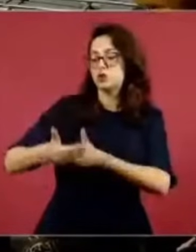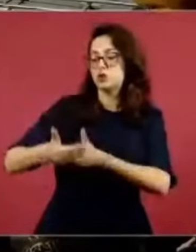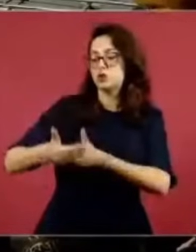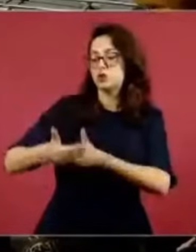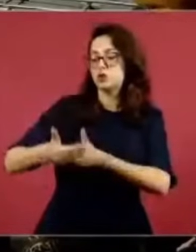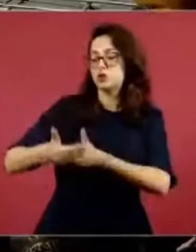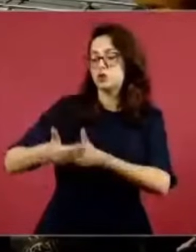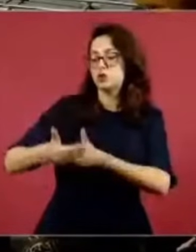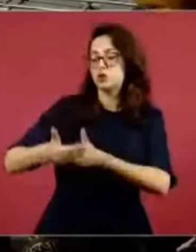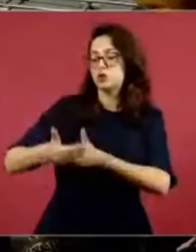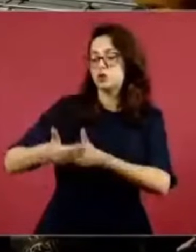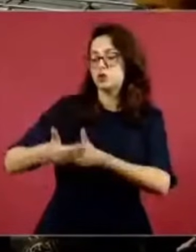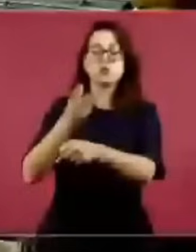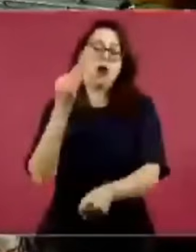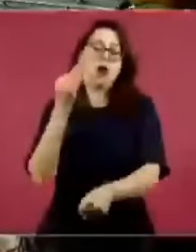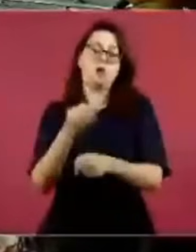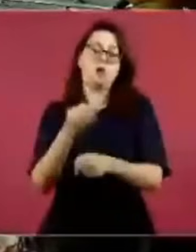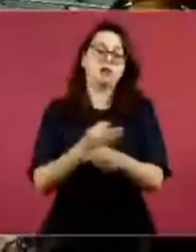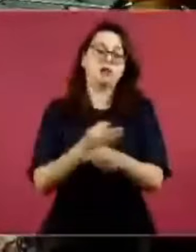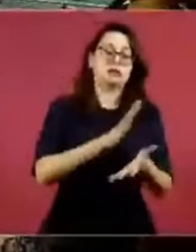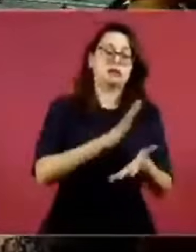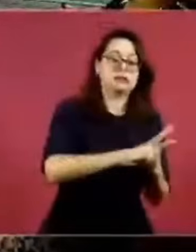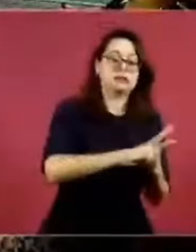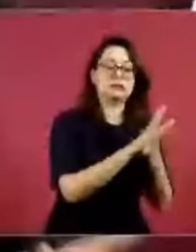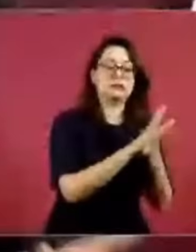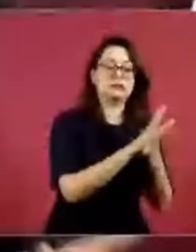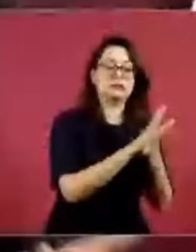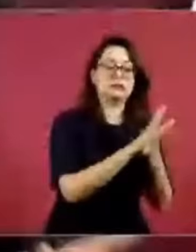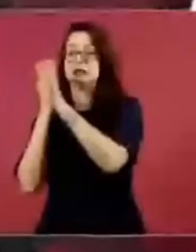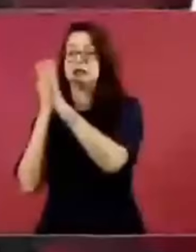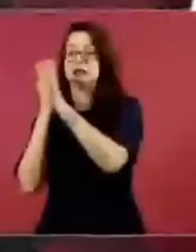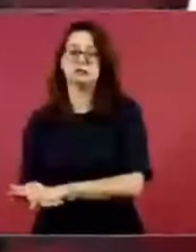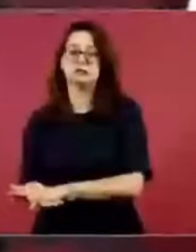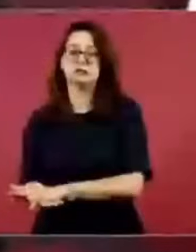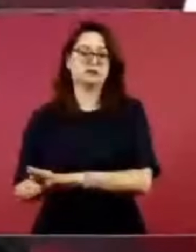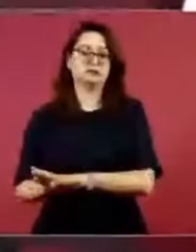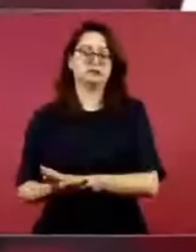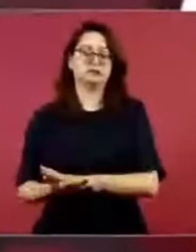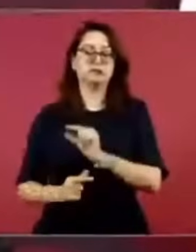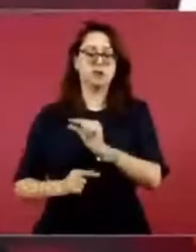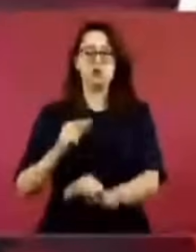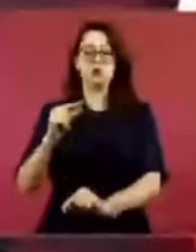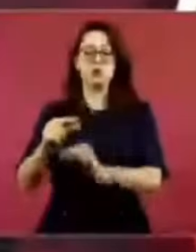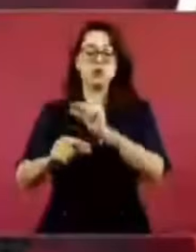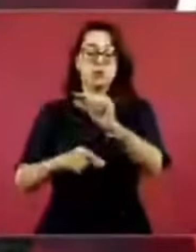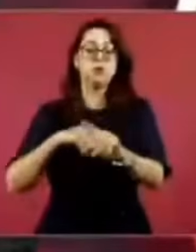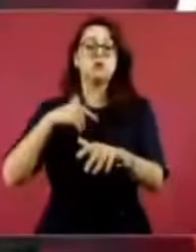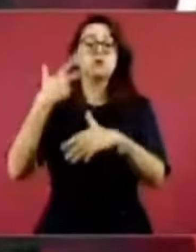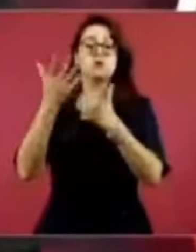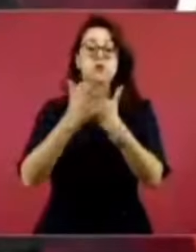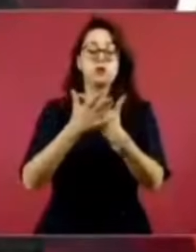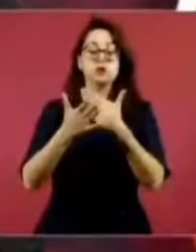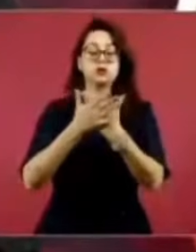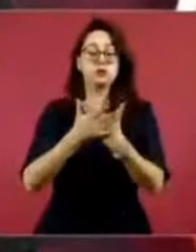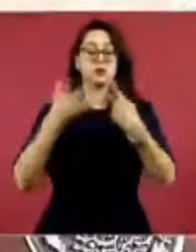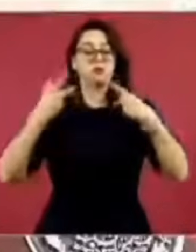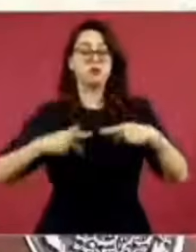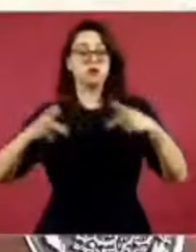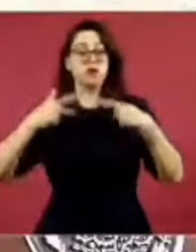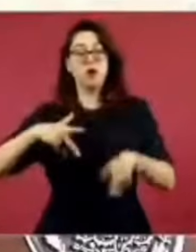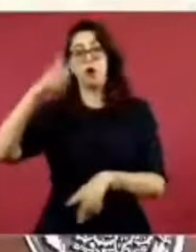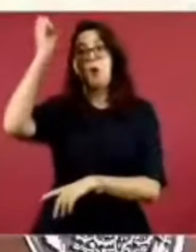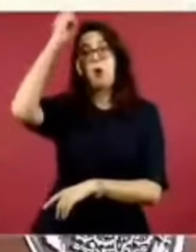Estamos en una transformación. Además, vamos a ver qué va a opinar la gente,